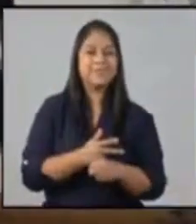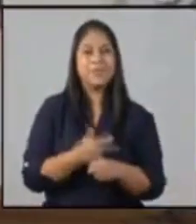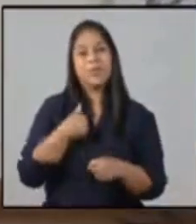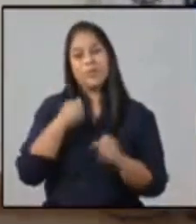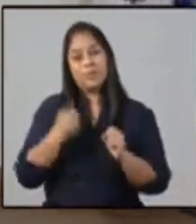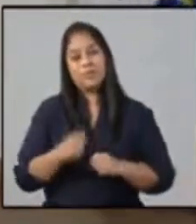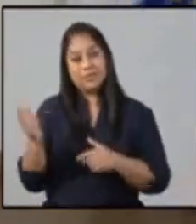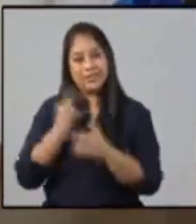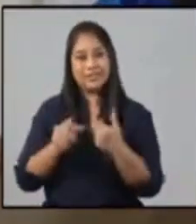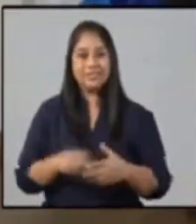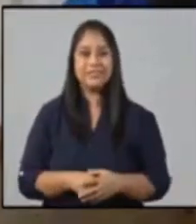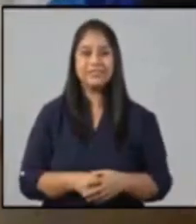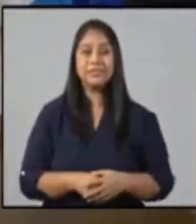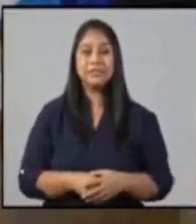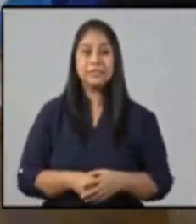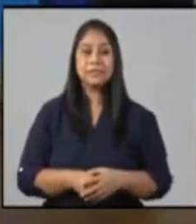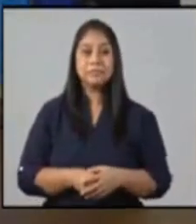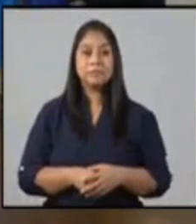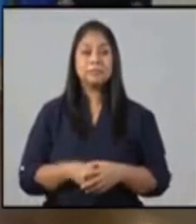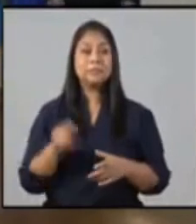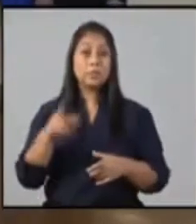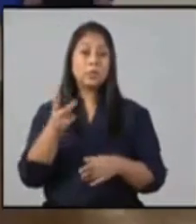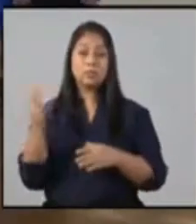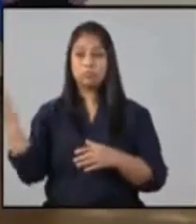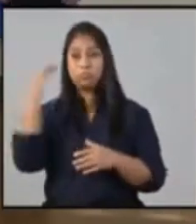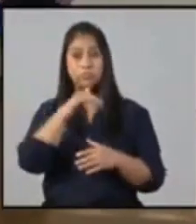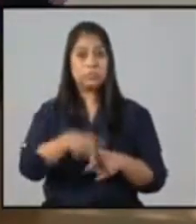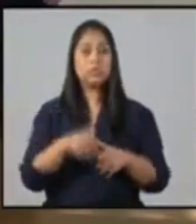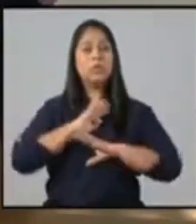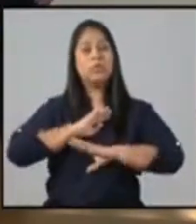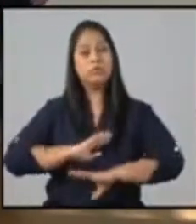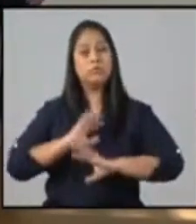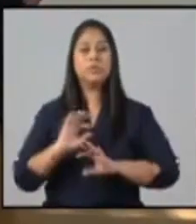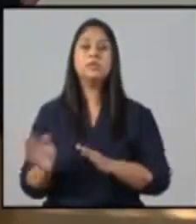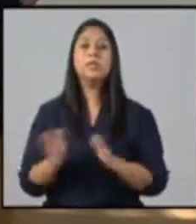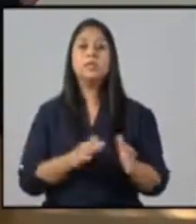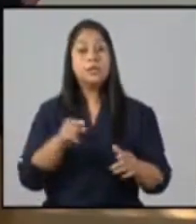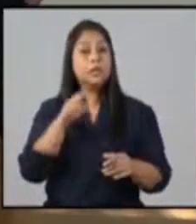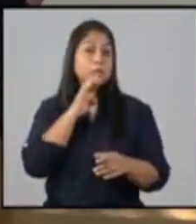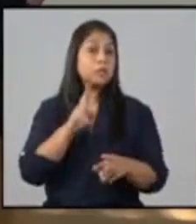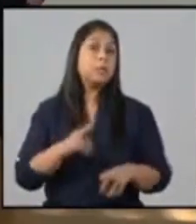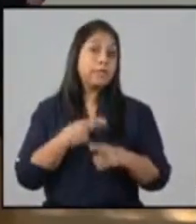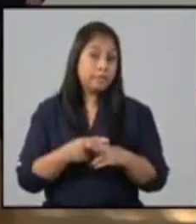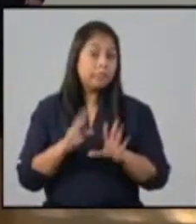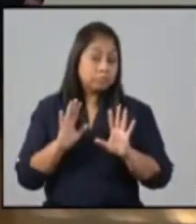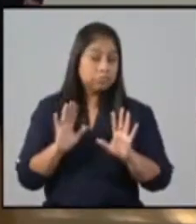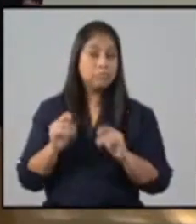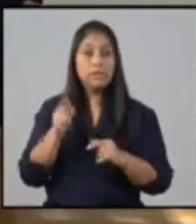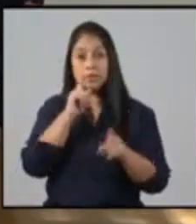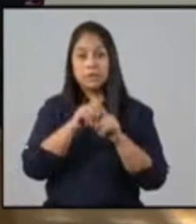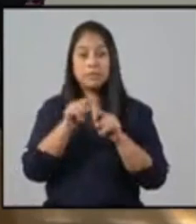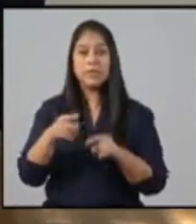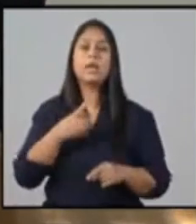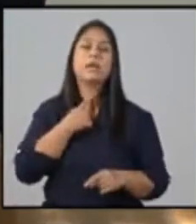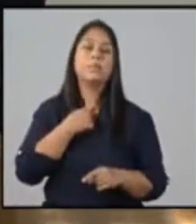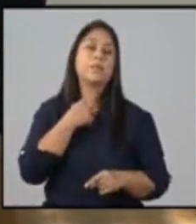pueda, en cuanto podamos viajar con tranquilidad. Entonces, es una tarea pendiente. Al mismo tiempo, me hubiera